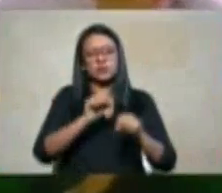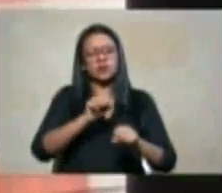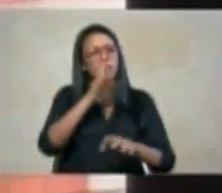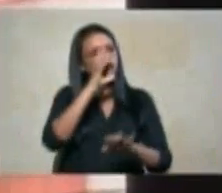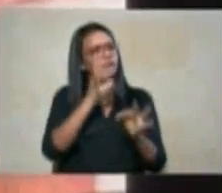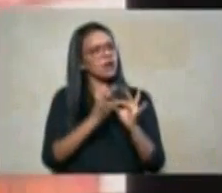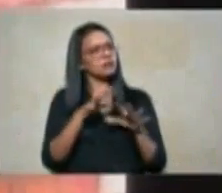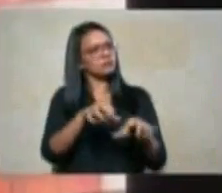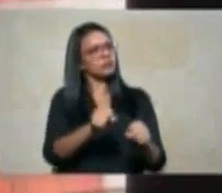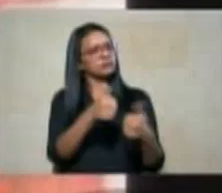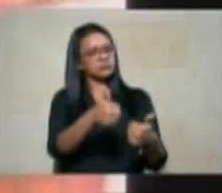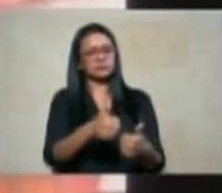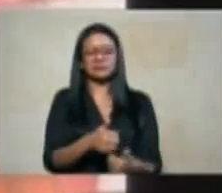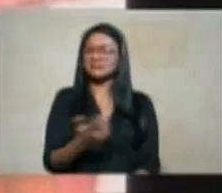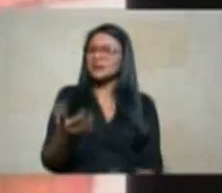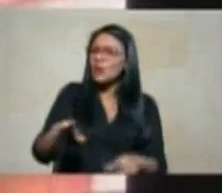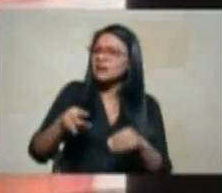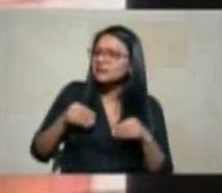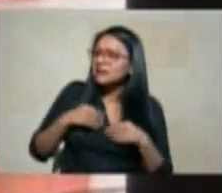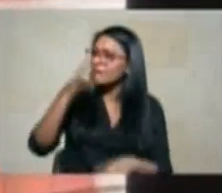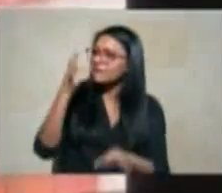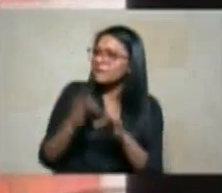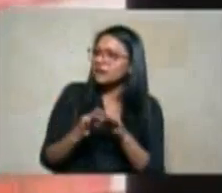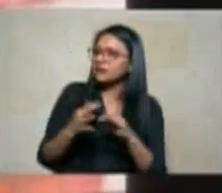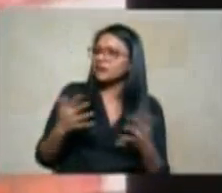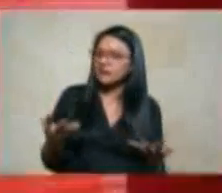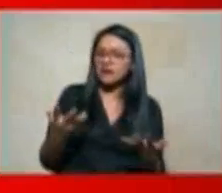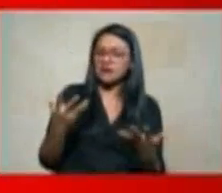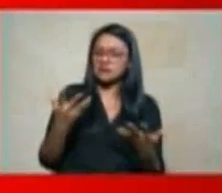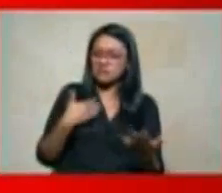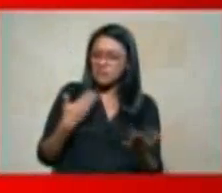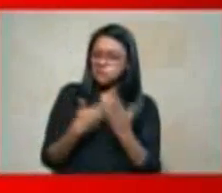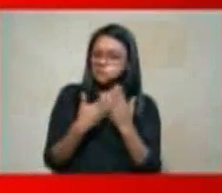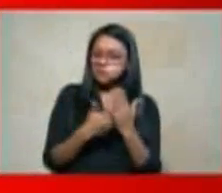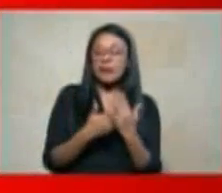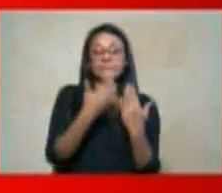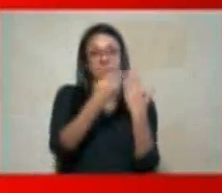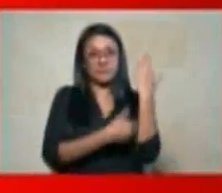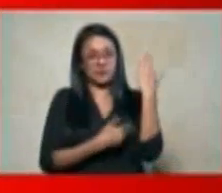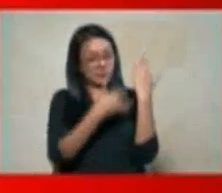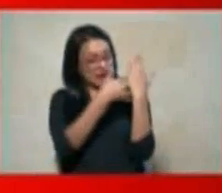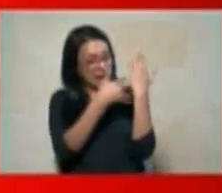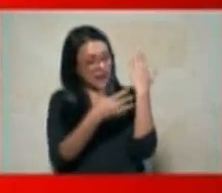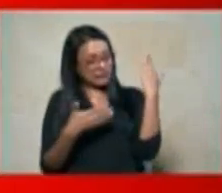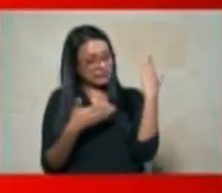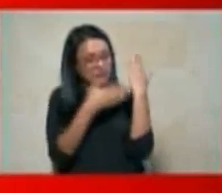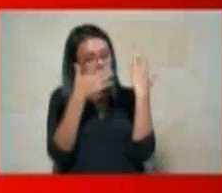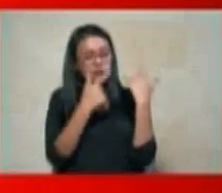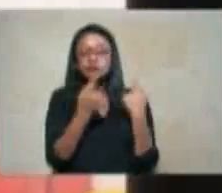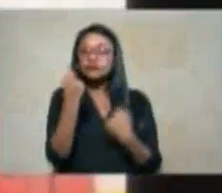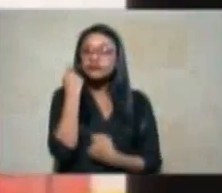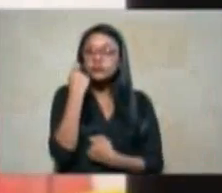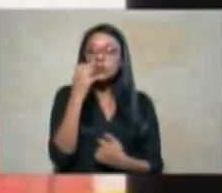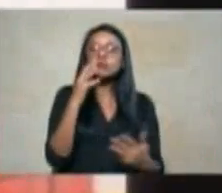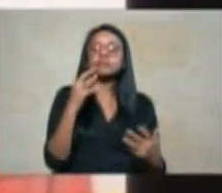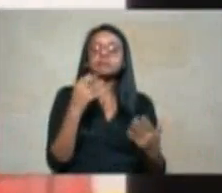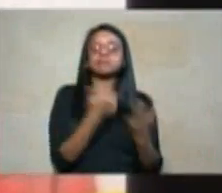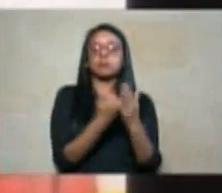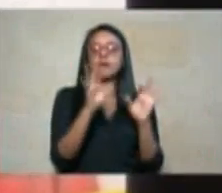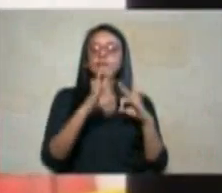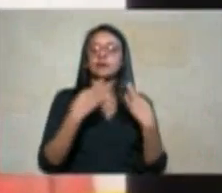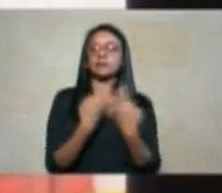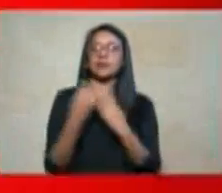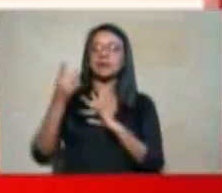compramos. Pero una sentencia del Tribunal de Tierras acaba de concluir que la familia de su esposa no es poseedora de buena fe. Los actuales